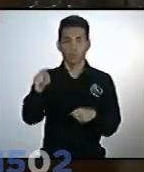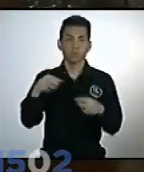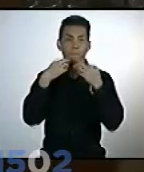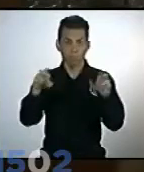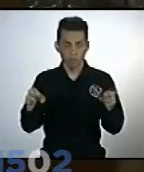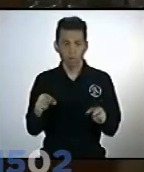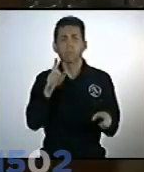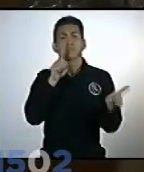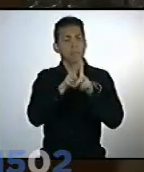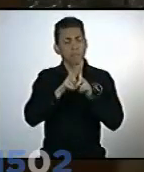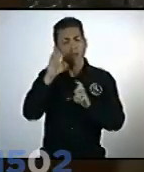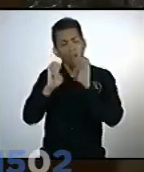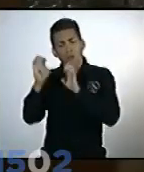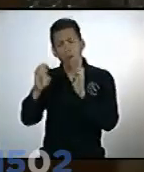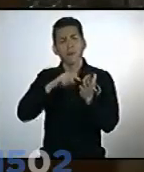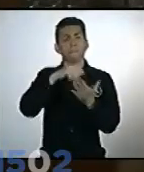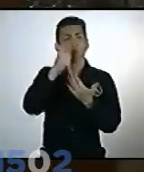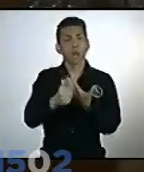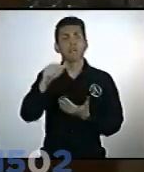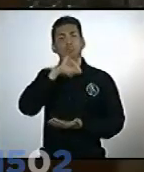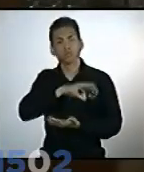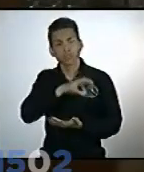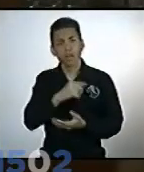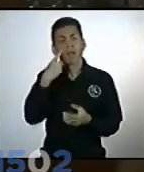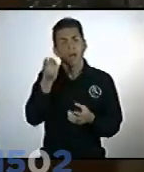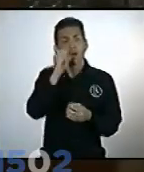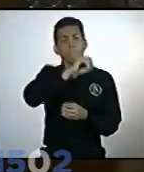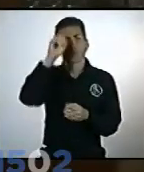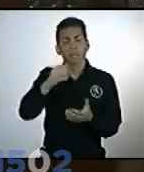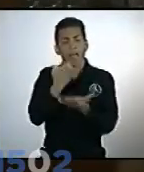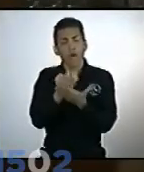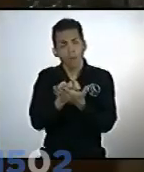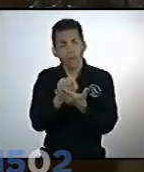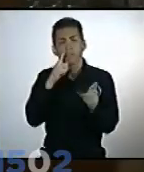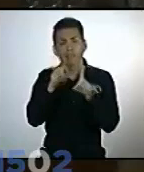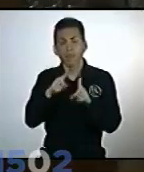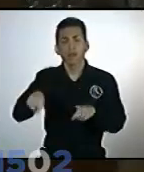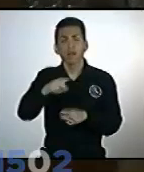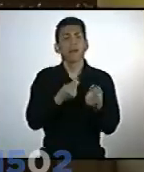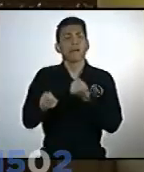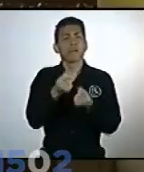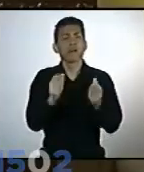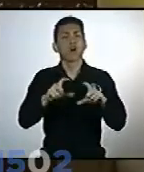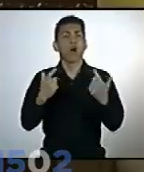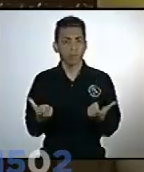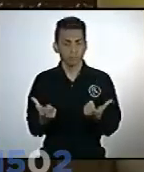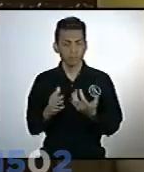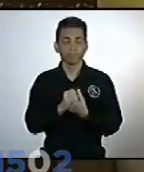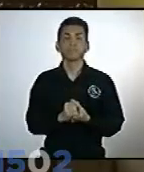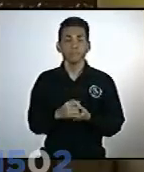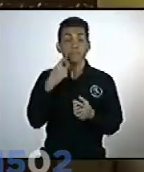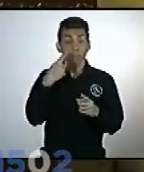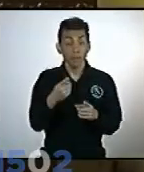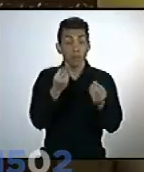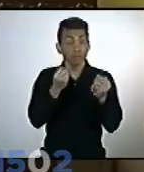también la evaluación de los programas sociales, los índices económicos y el estado financiero del país. Los